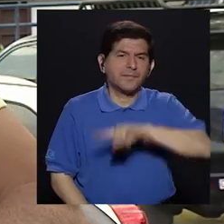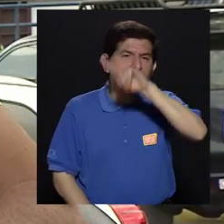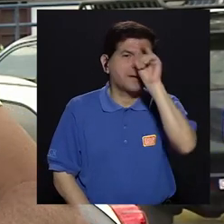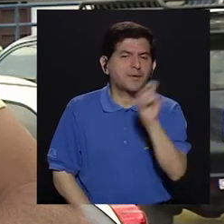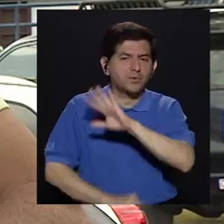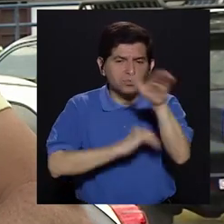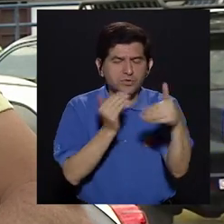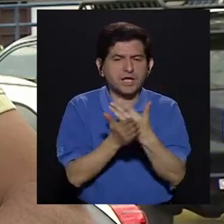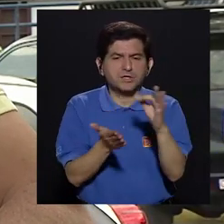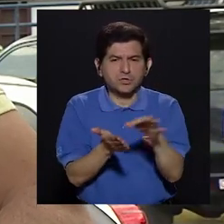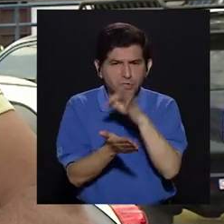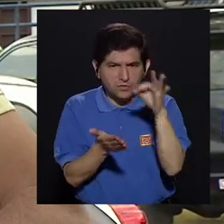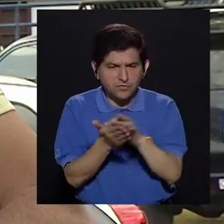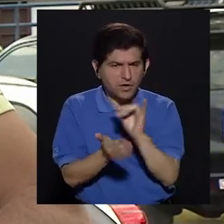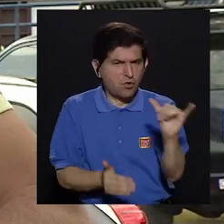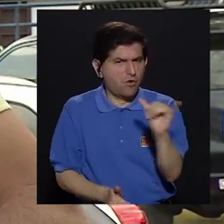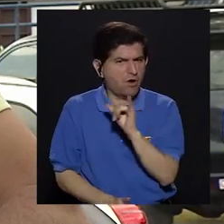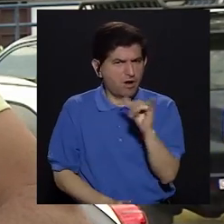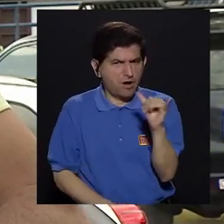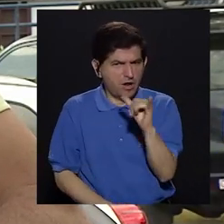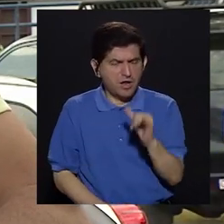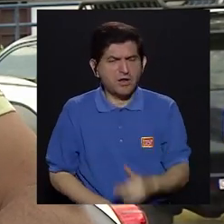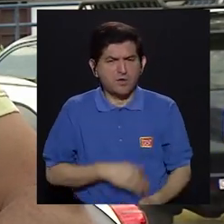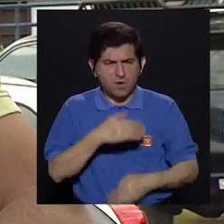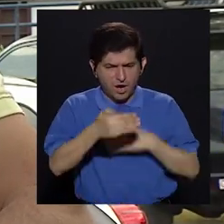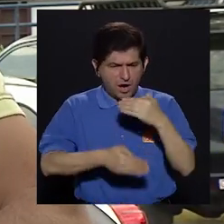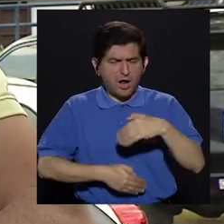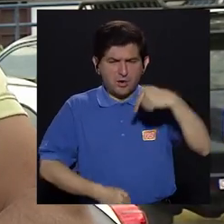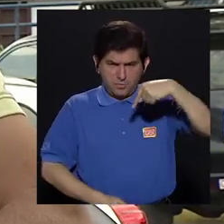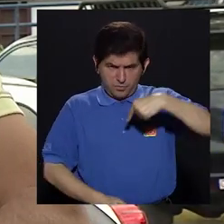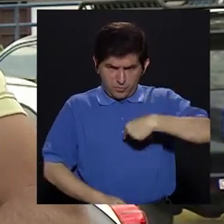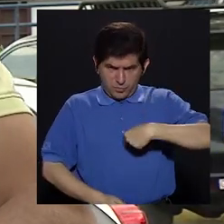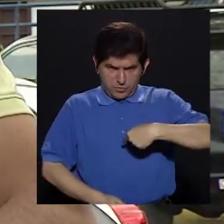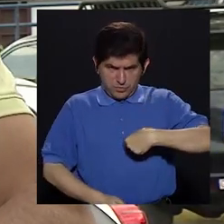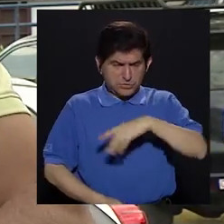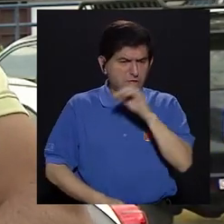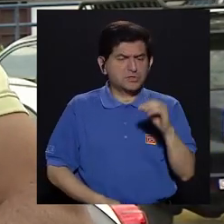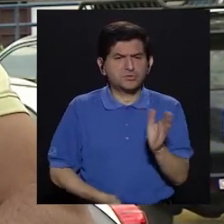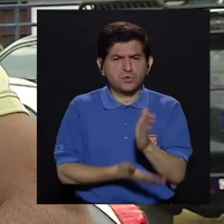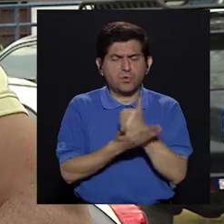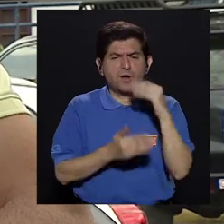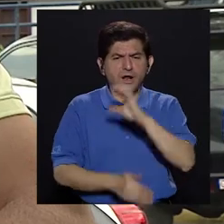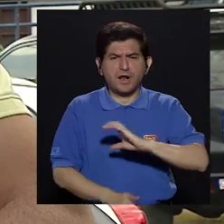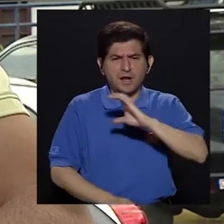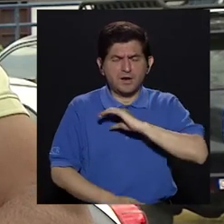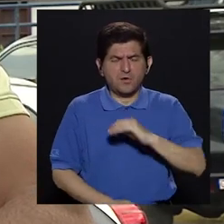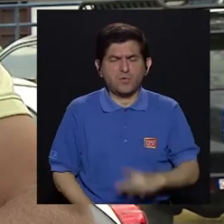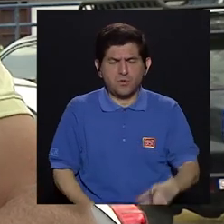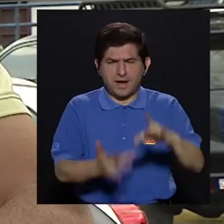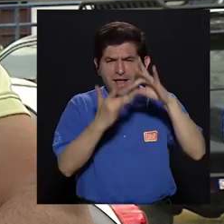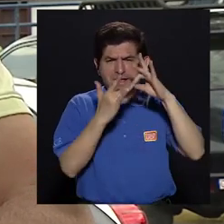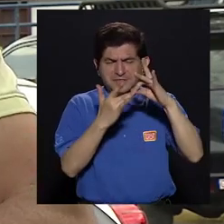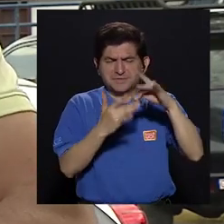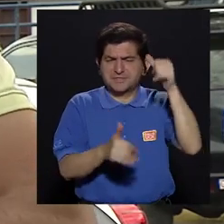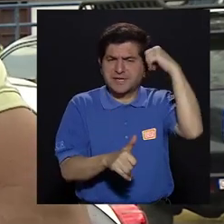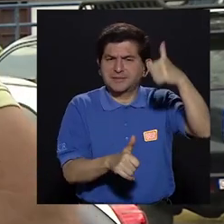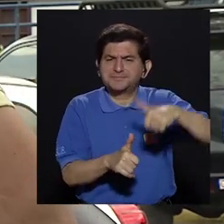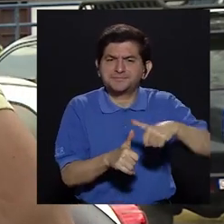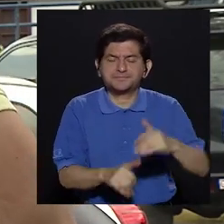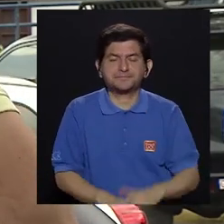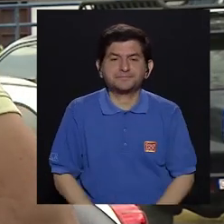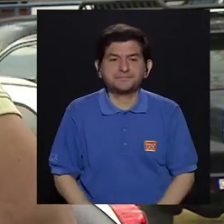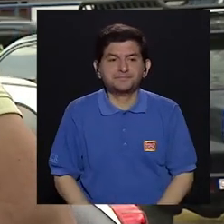pregunta de que si todos los frijoles son igualmente digeribles o hay algunas especificaciones que tenemos que tener en